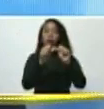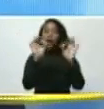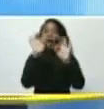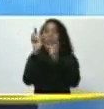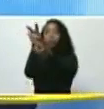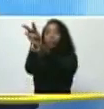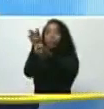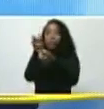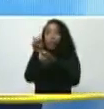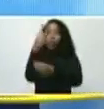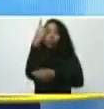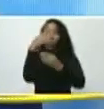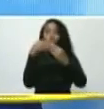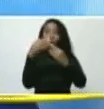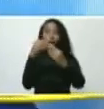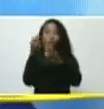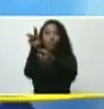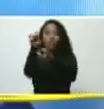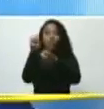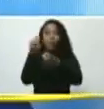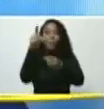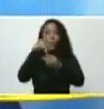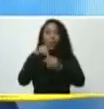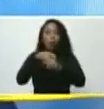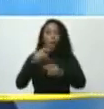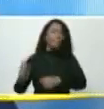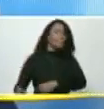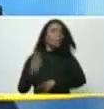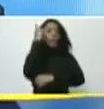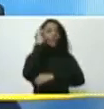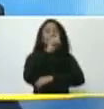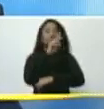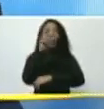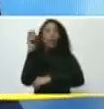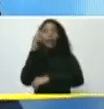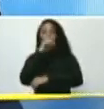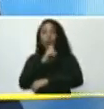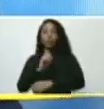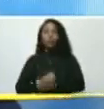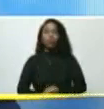recibir un dólar de ingreso por petróleo, primera vez en 120 años.